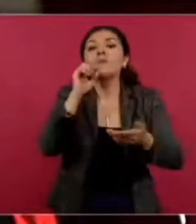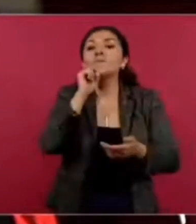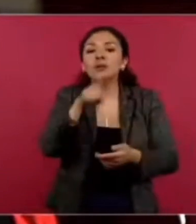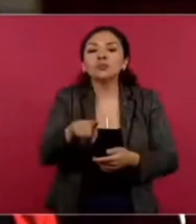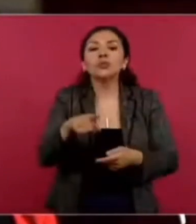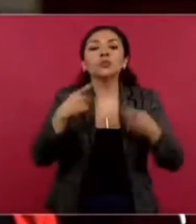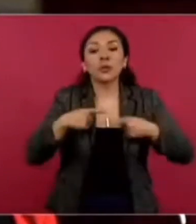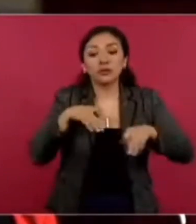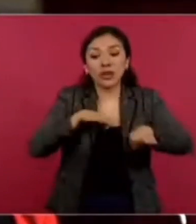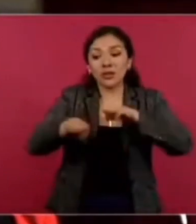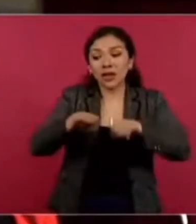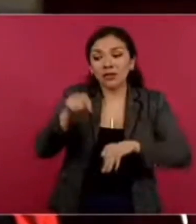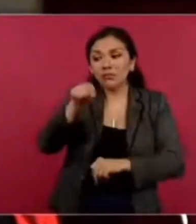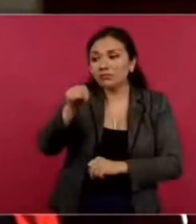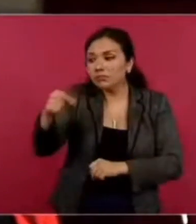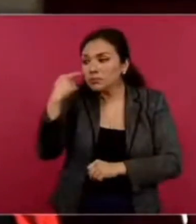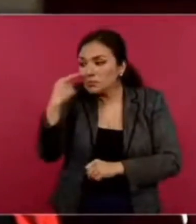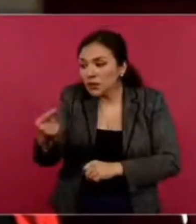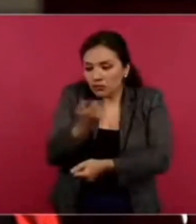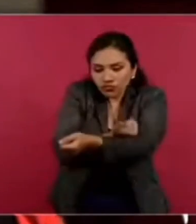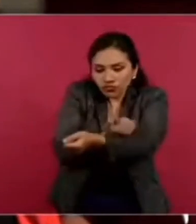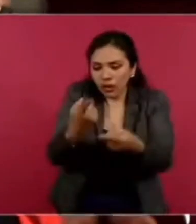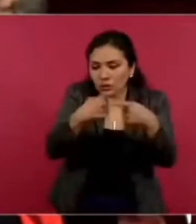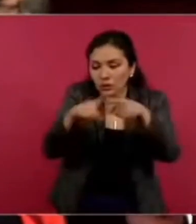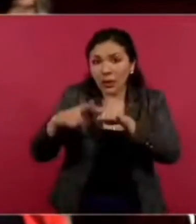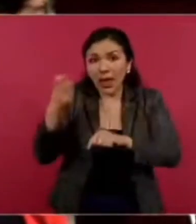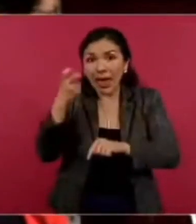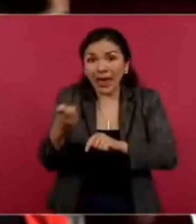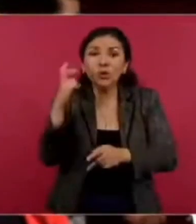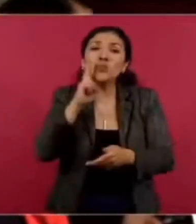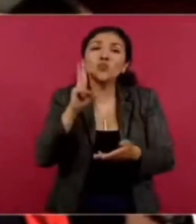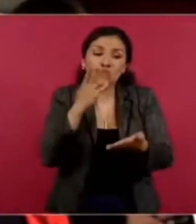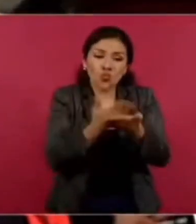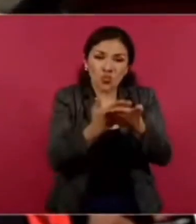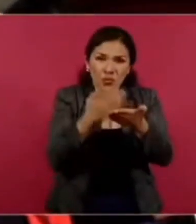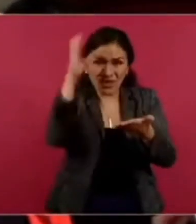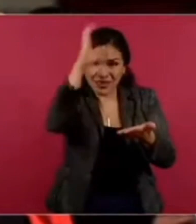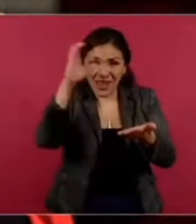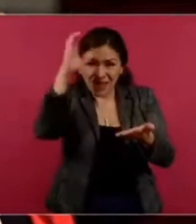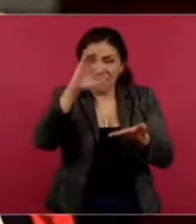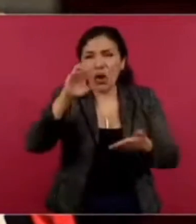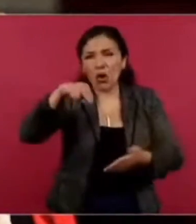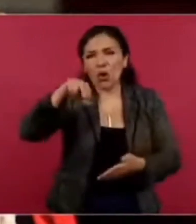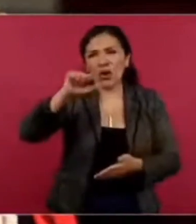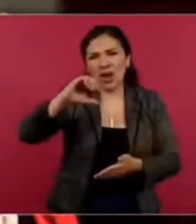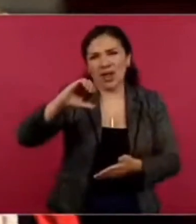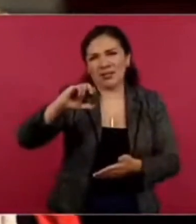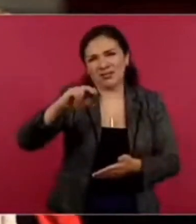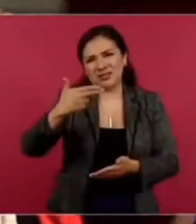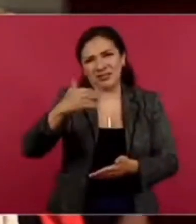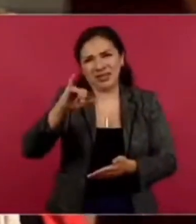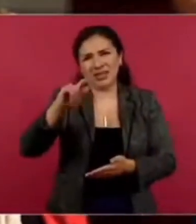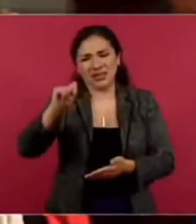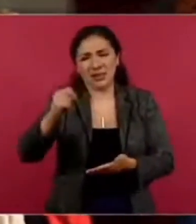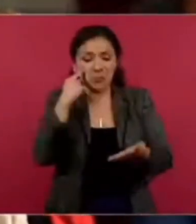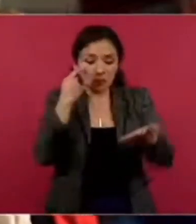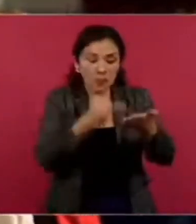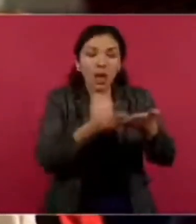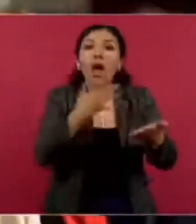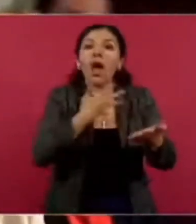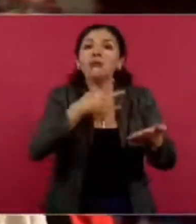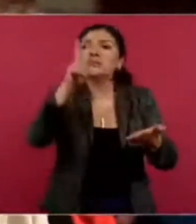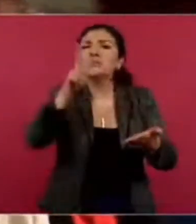propios trabajadores. Y en esos resultados que ya tienen los científicos del CONACYT se demuestra que hay